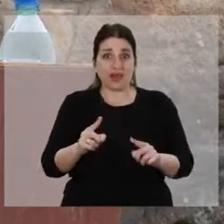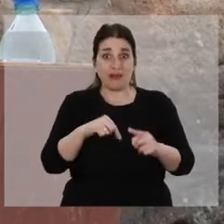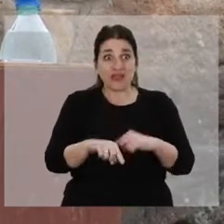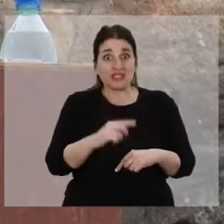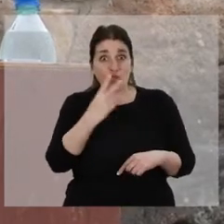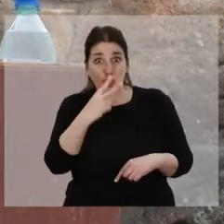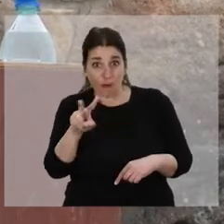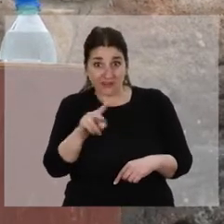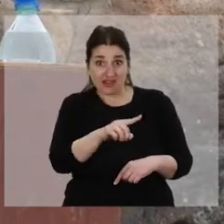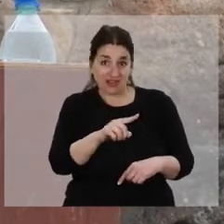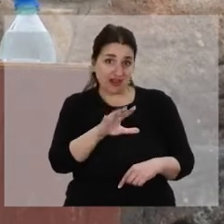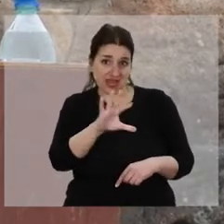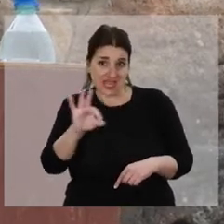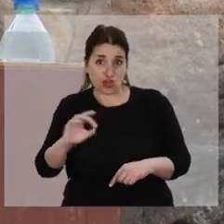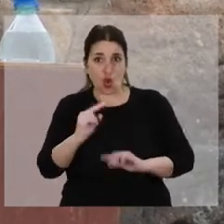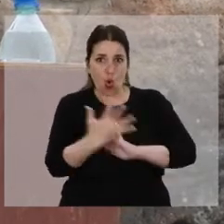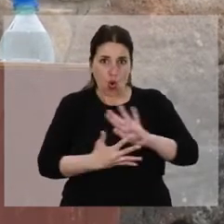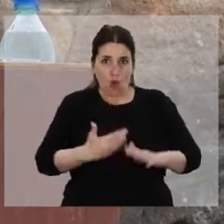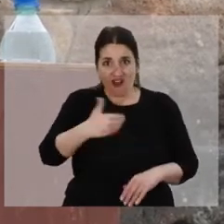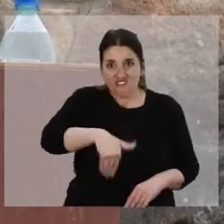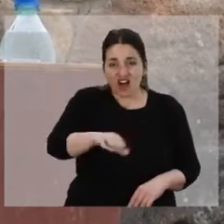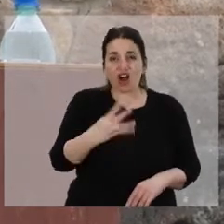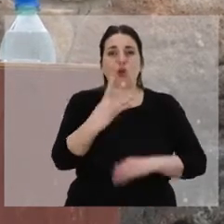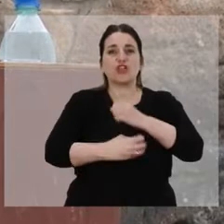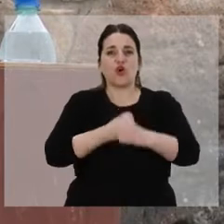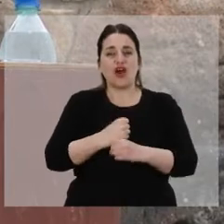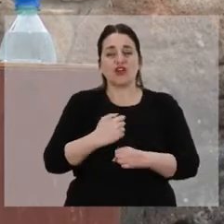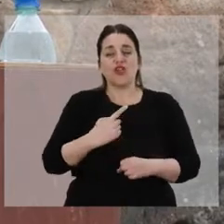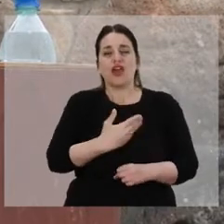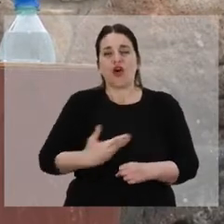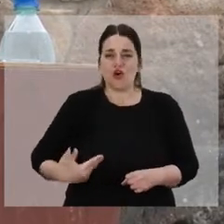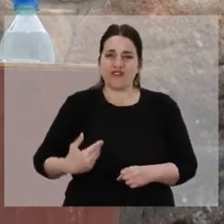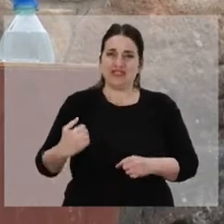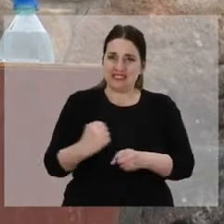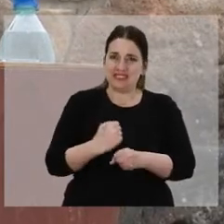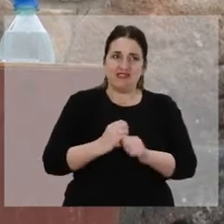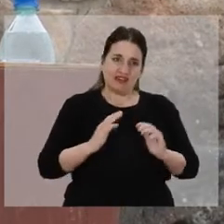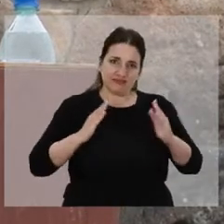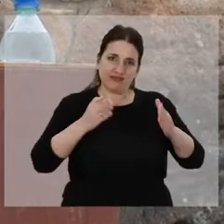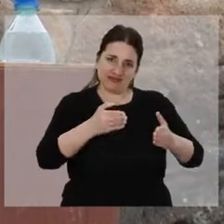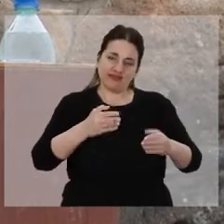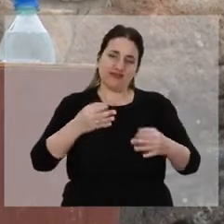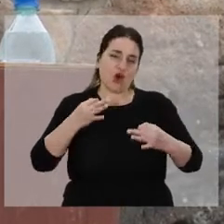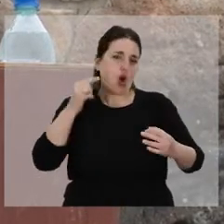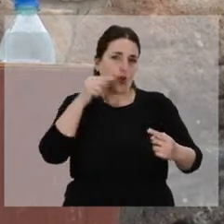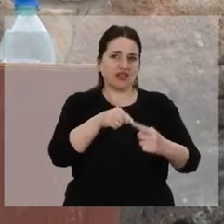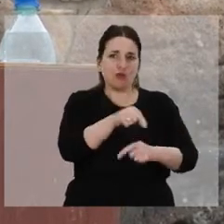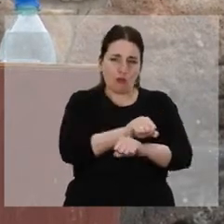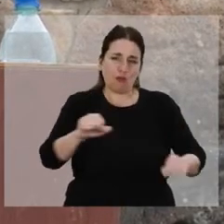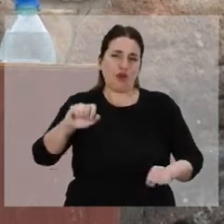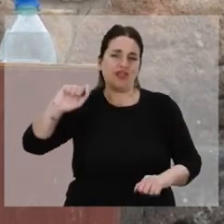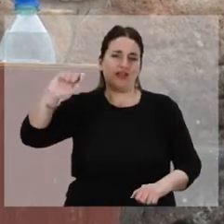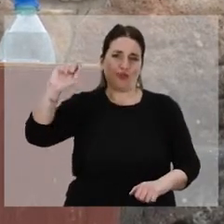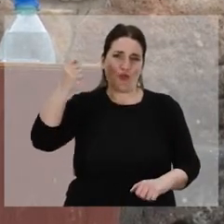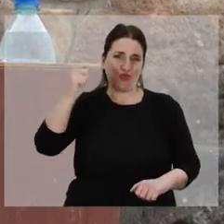estos 2.000 y pico de uruguayos nosotros le vamos a llegar en estos 4 años que quedan de gobierno para que puedan tener algún acceso a la energía